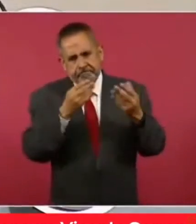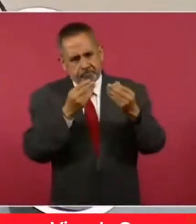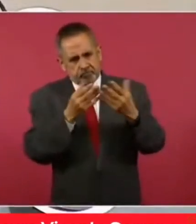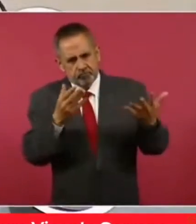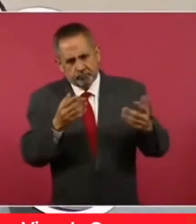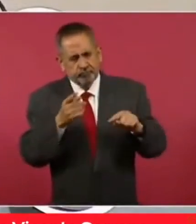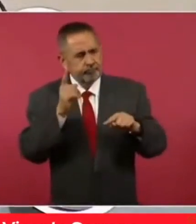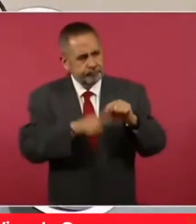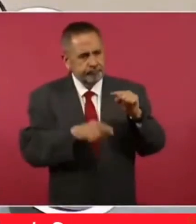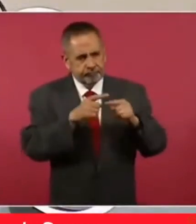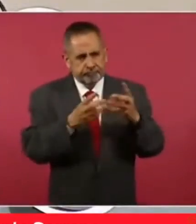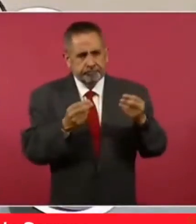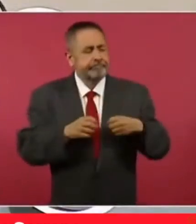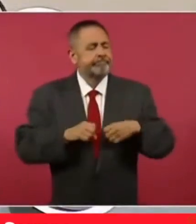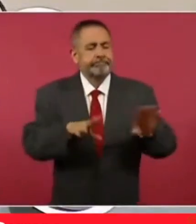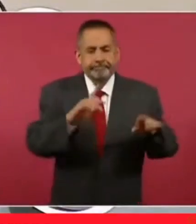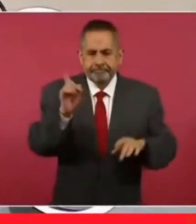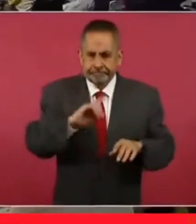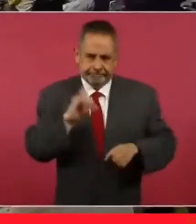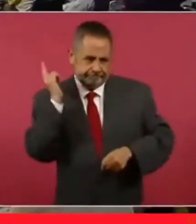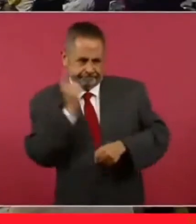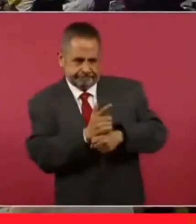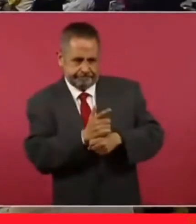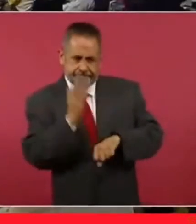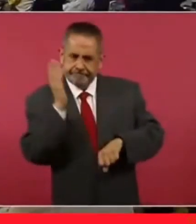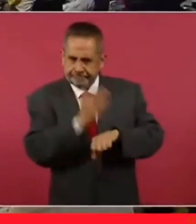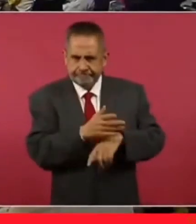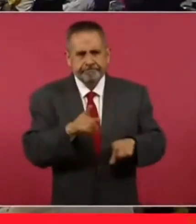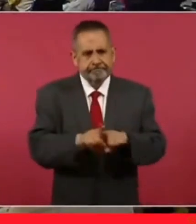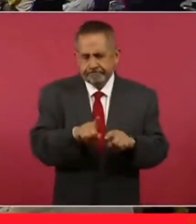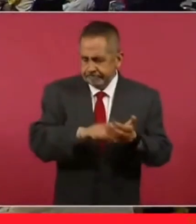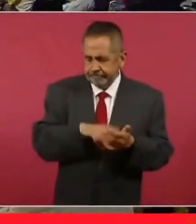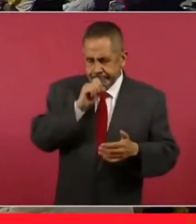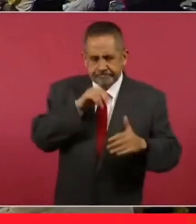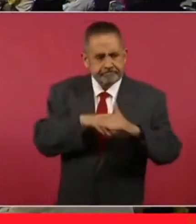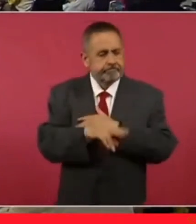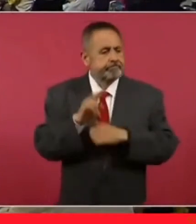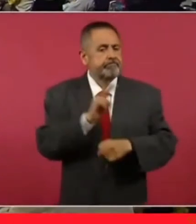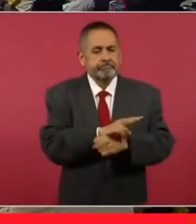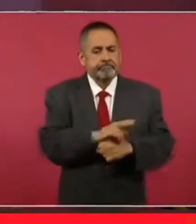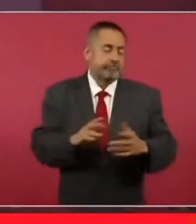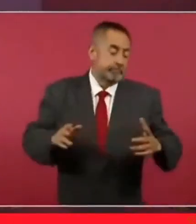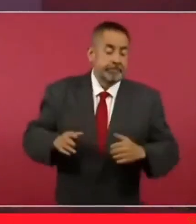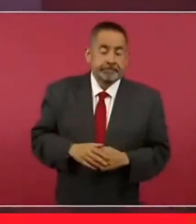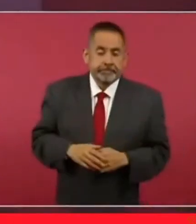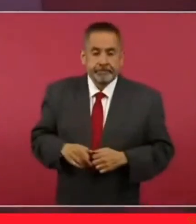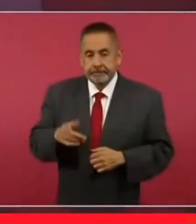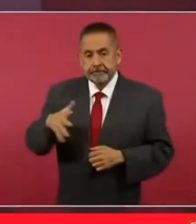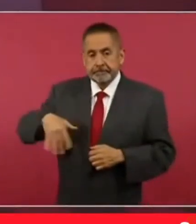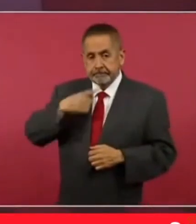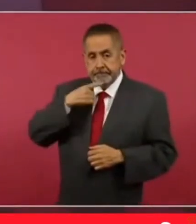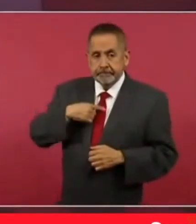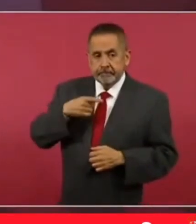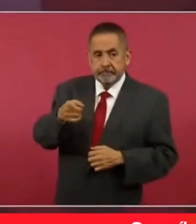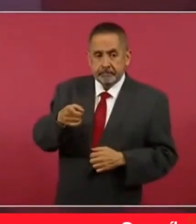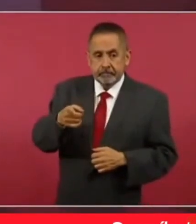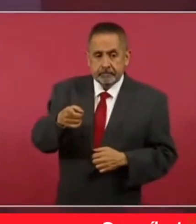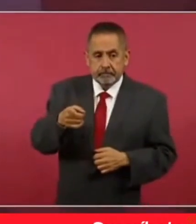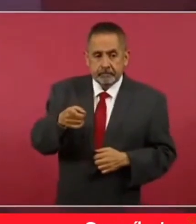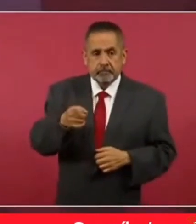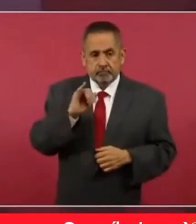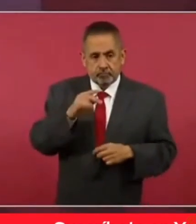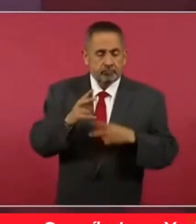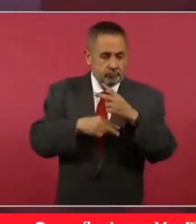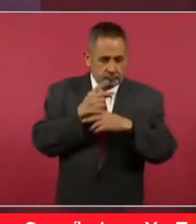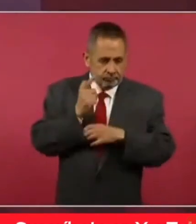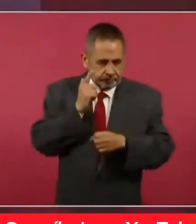no estamos dejando pasar por alto. También estamos interviniendo en esa parte. Y es parte de lo que usted dice, que sí